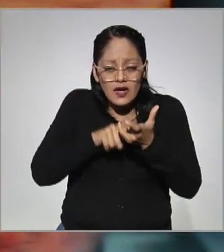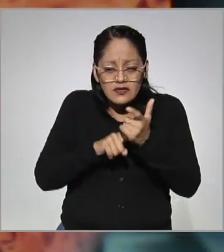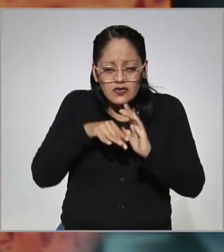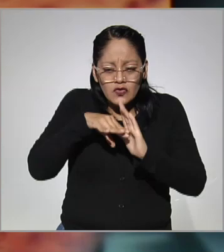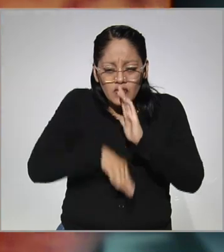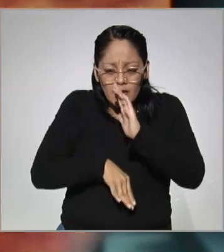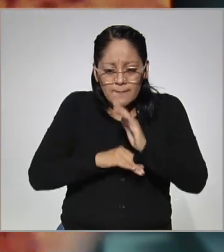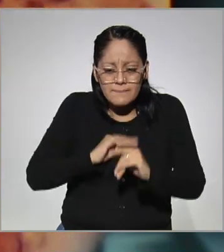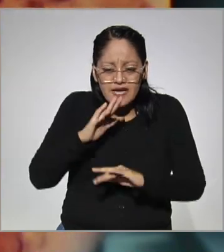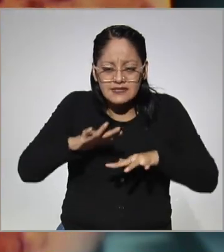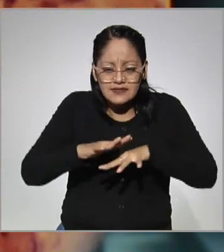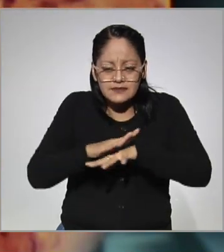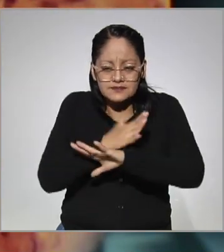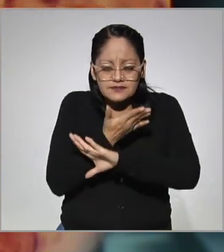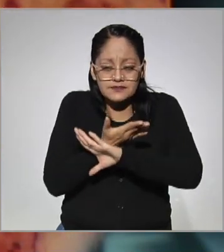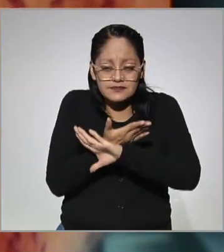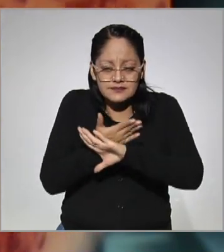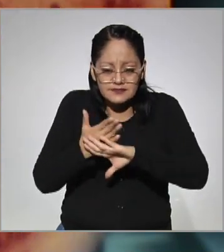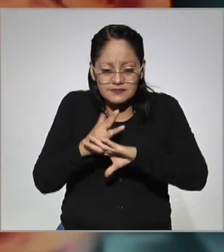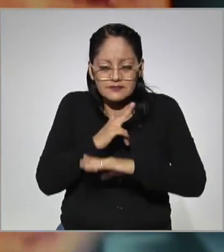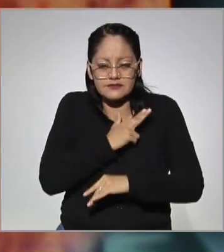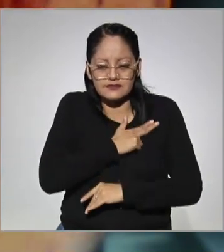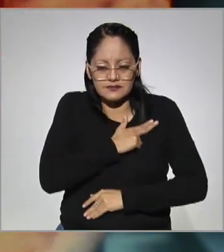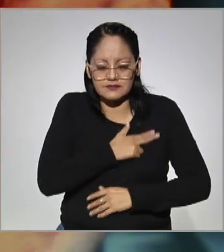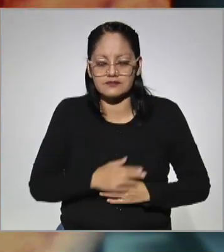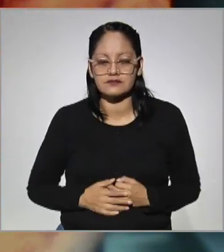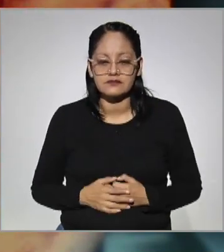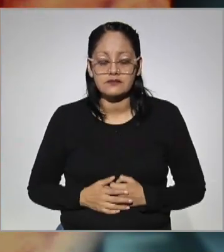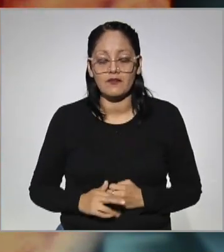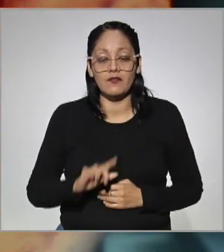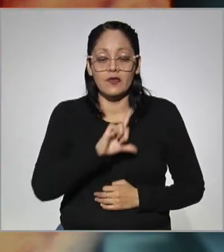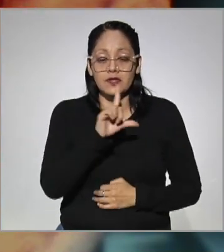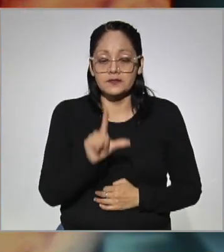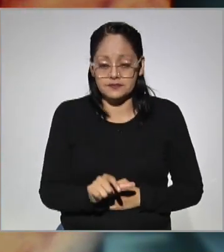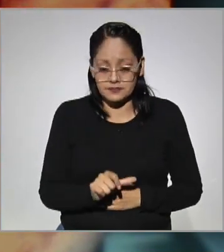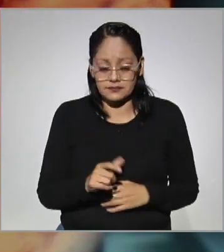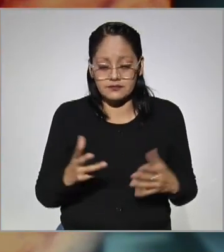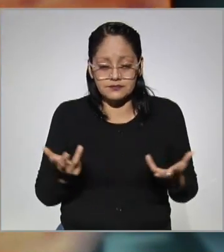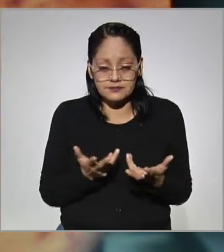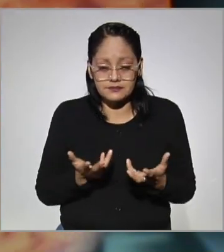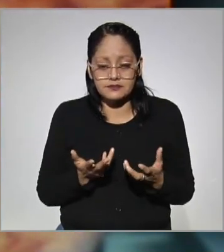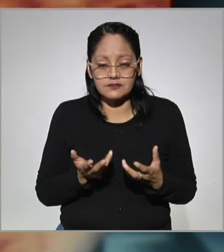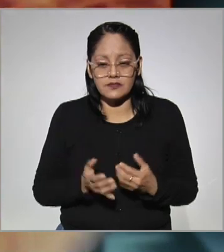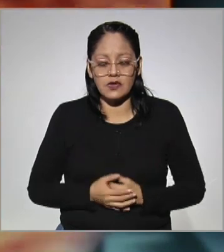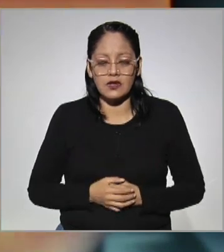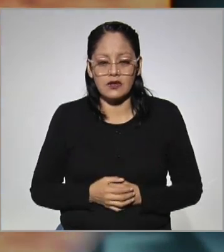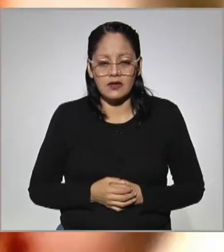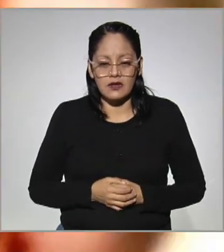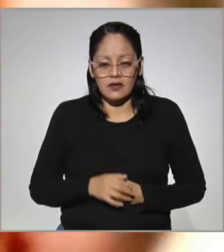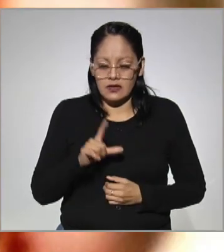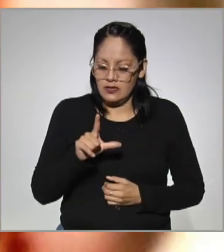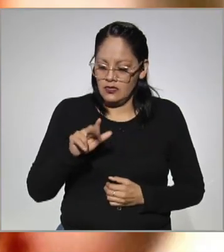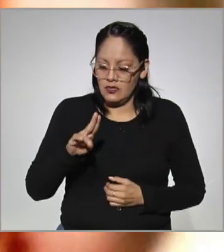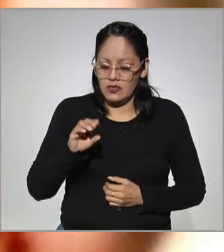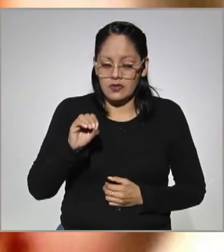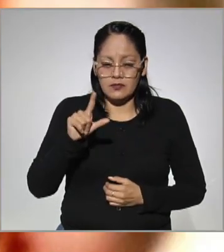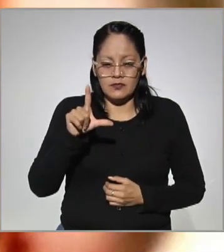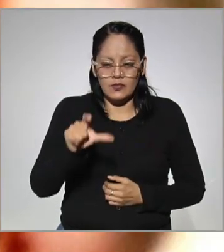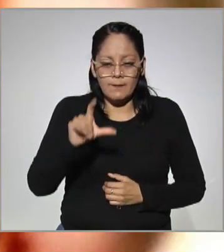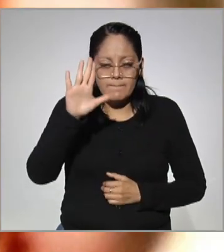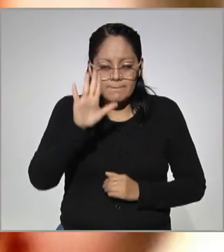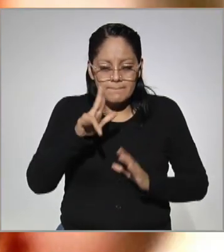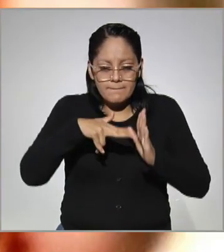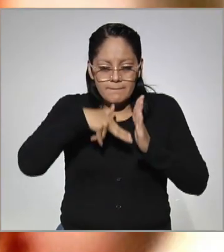ponga blanco donde hay lesión. Posteriormente vamos a colocar Lugol. El Lugol es una tintura